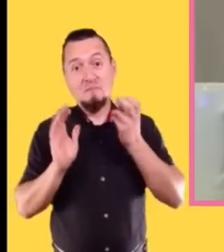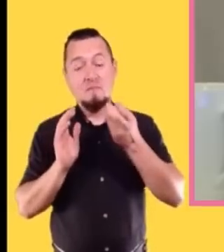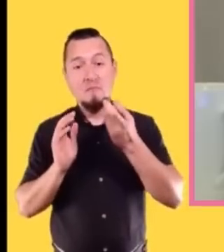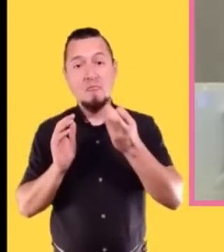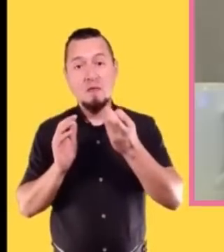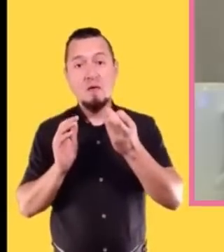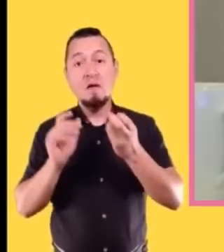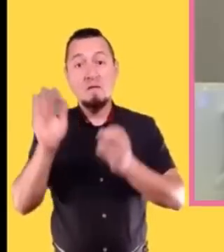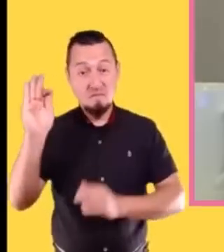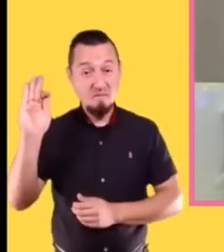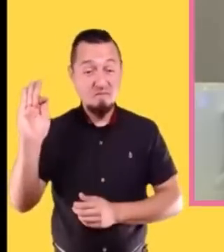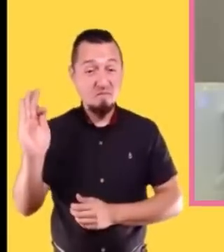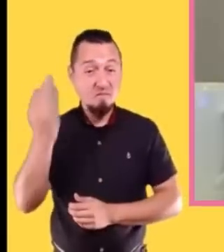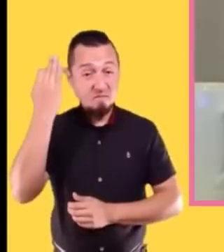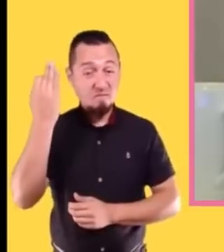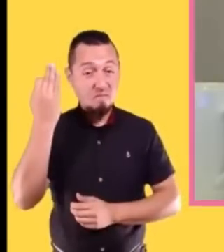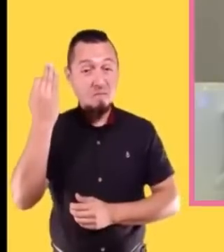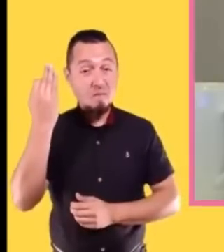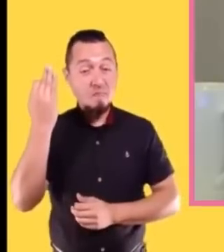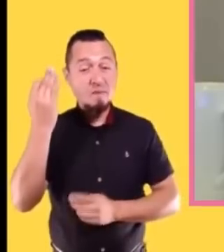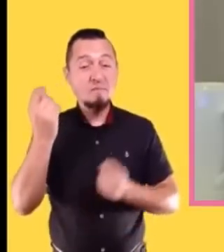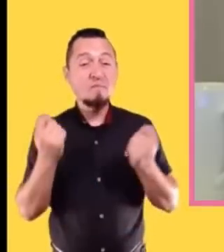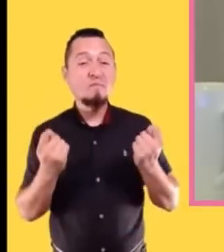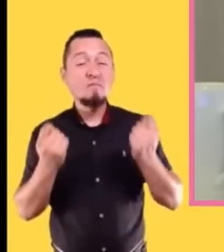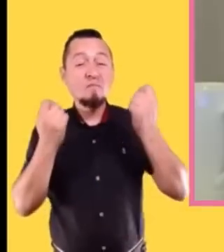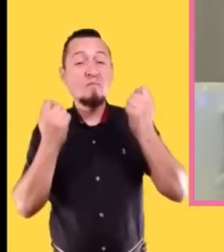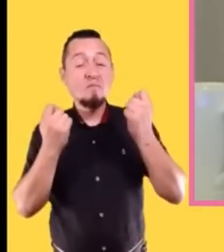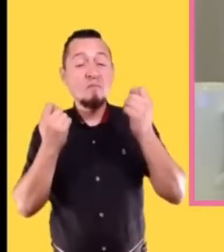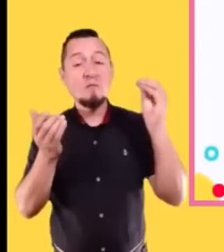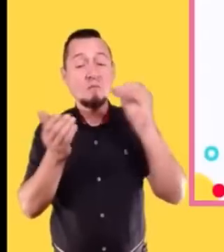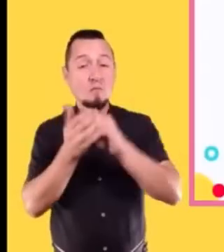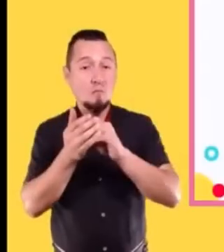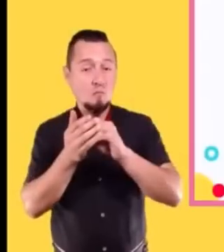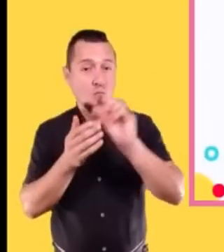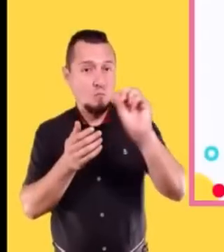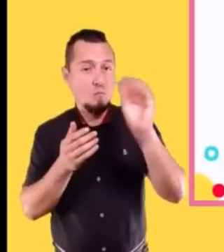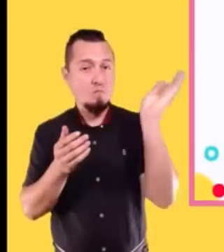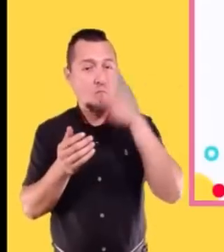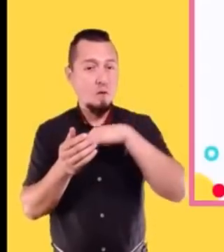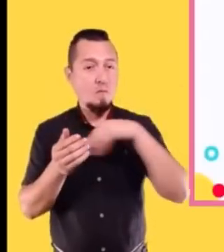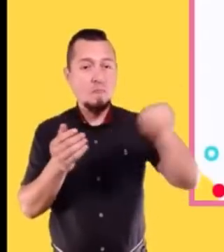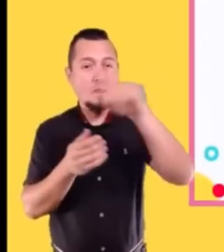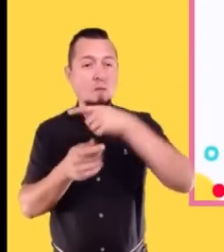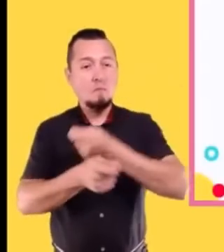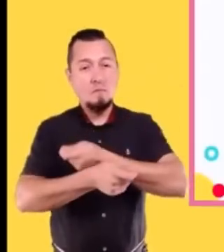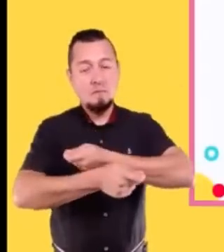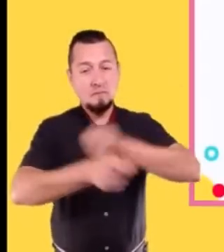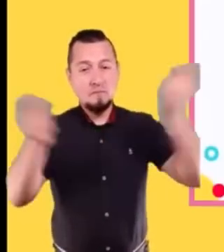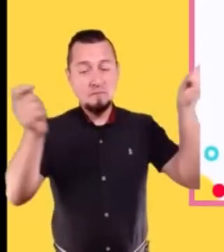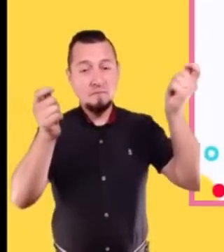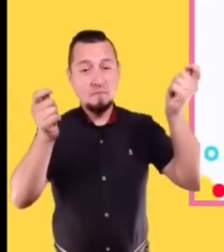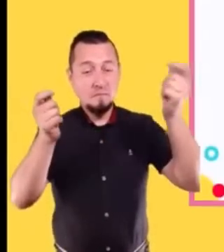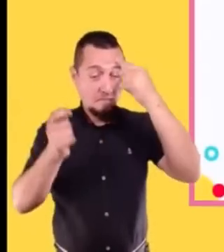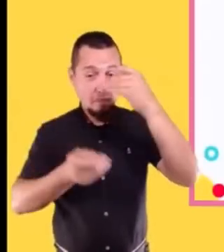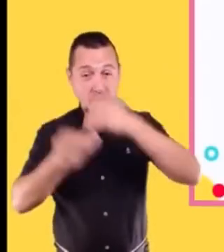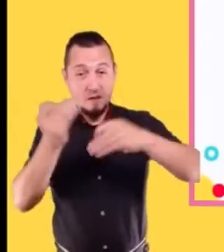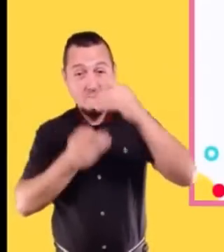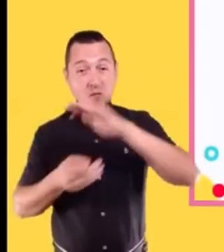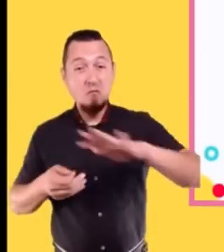Federación enfrenta un proceso judicial que ha puesto en entredicho la distribución de estos libros para el ciclo escolar que está por